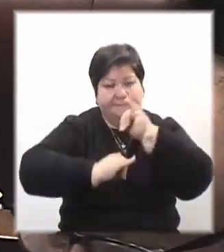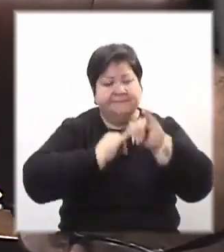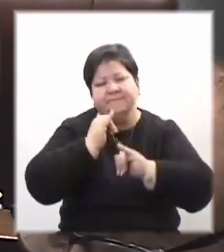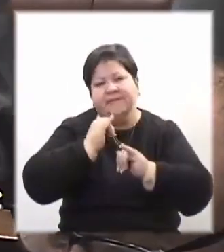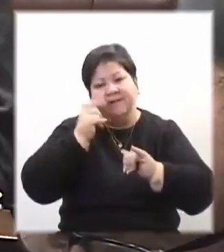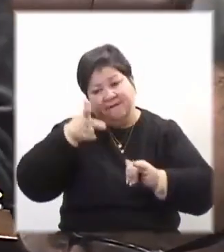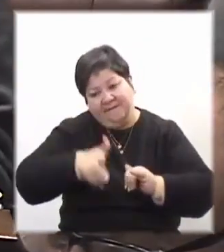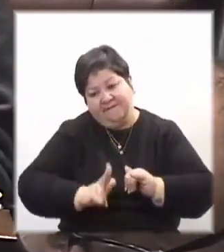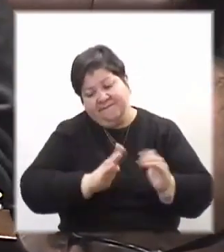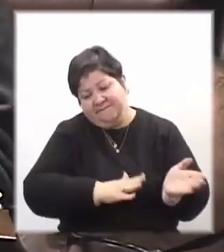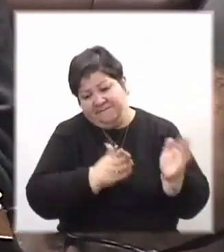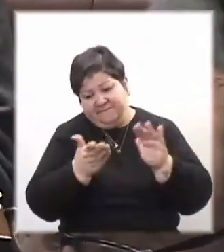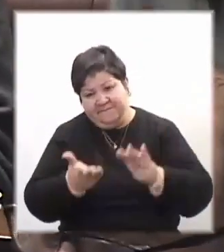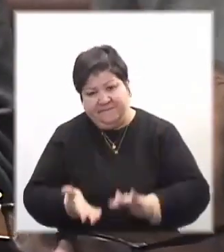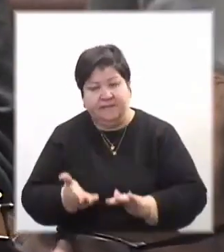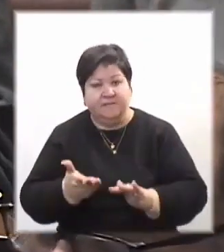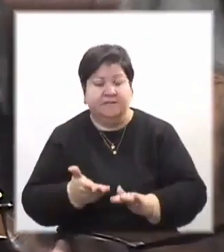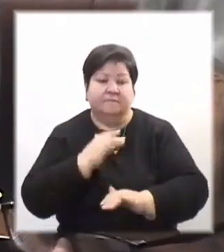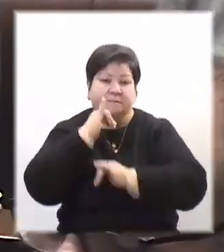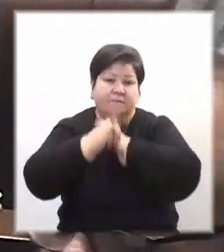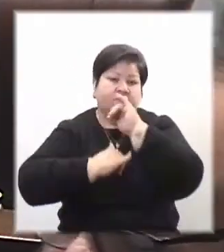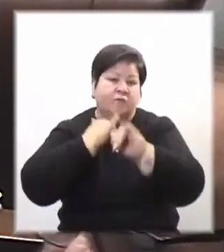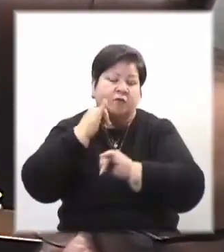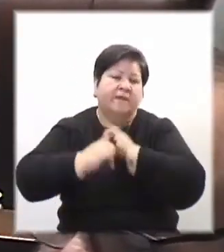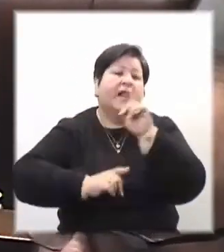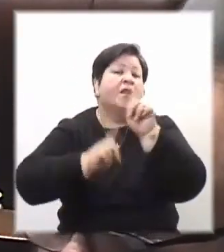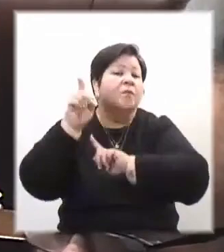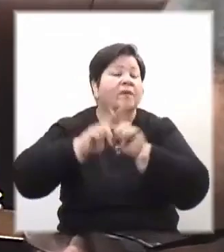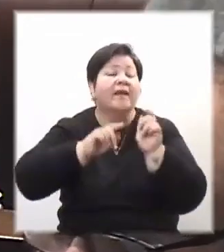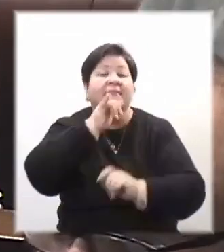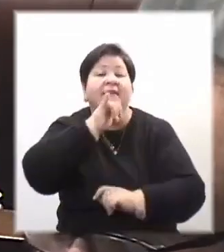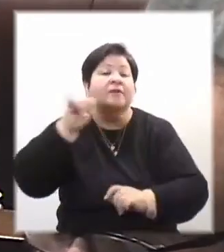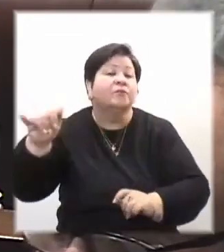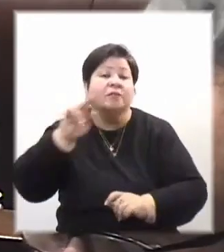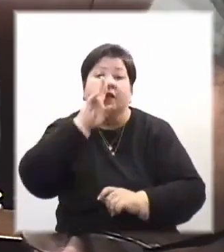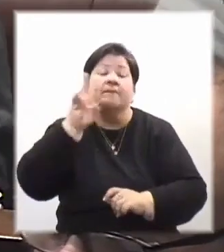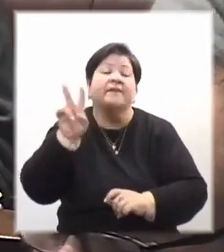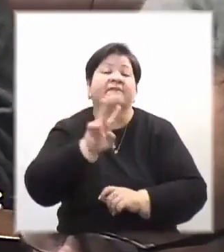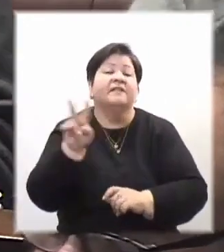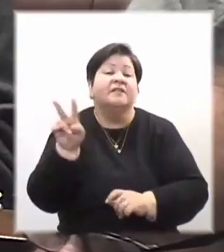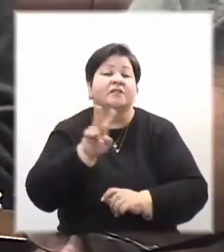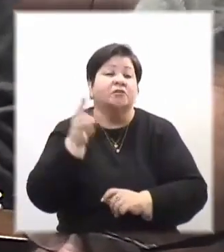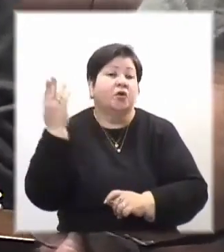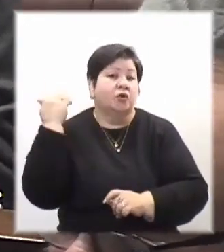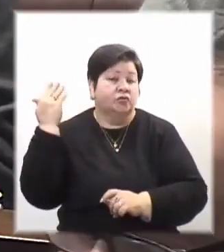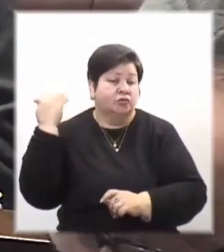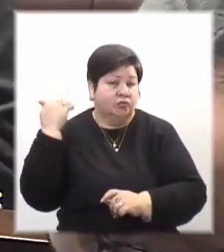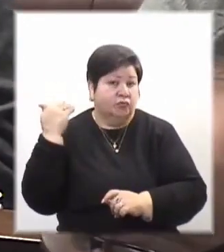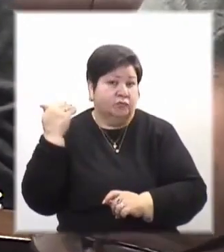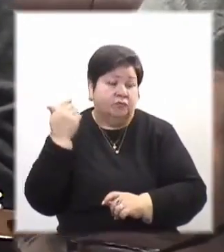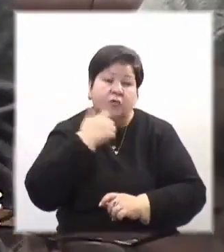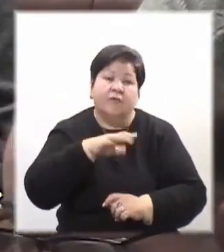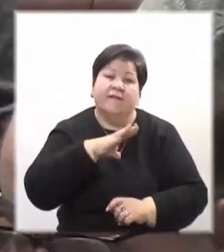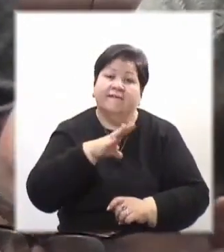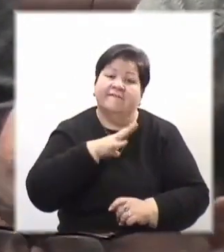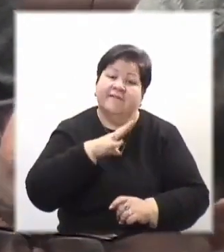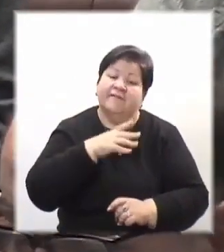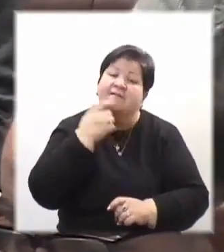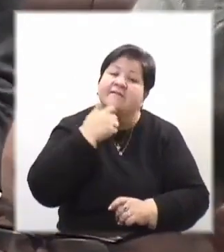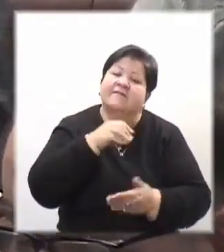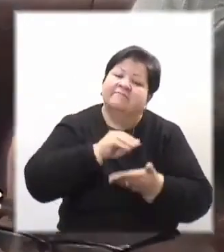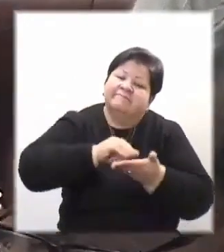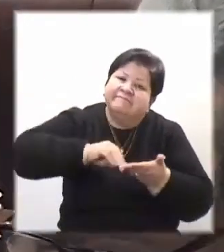a la fecha en que fue producido el presente informe algunas denuncias correspondientes al año 2022 todavía no hubieran sido cargadas